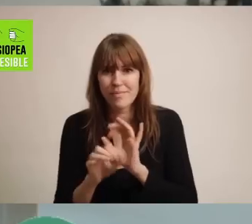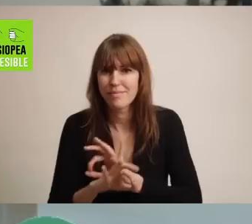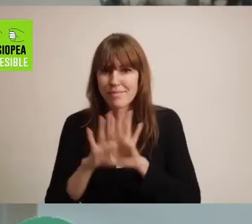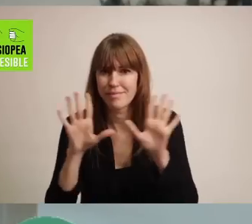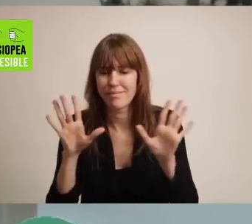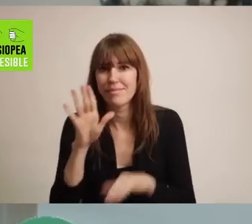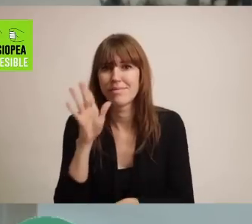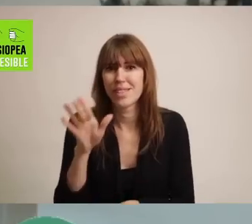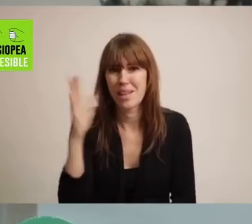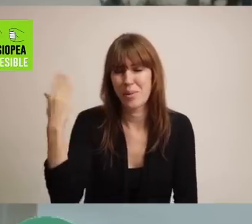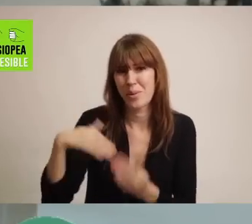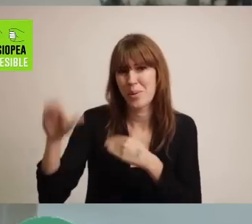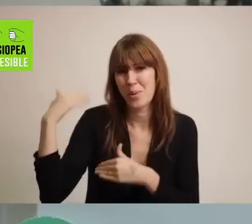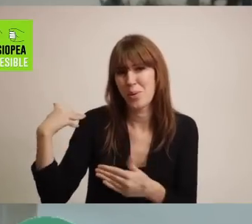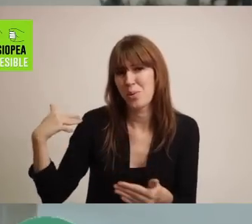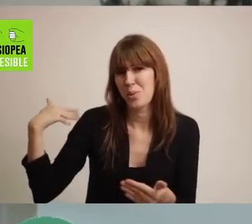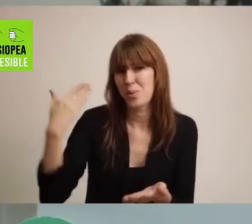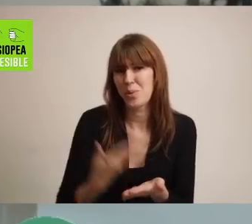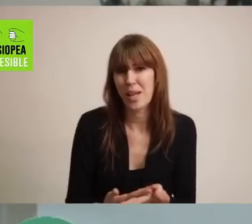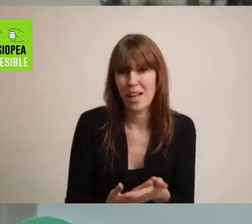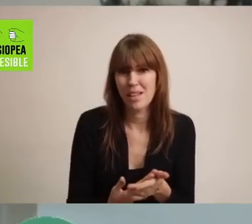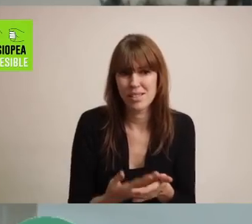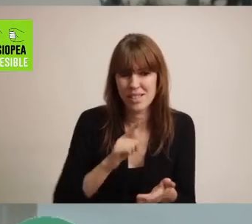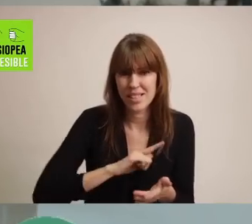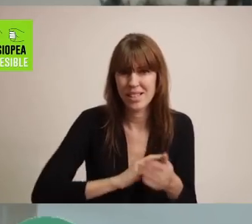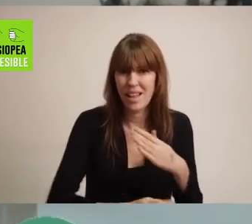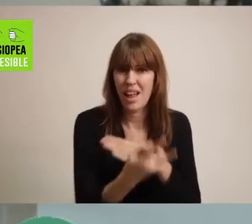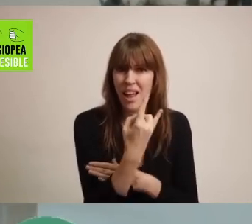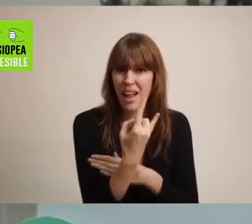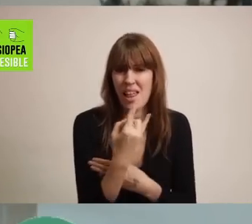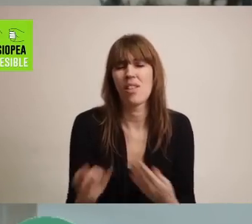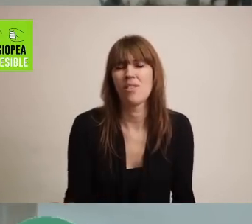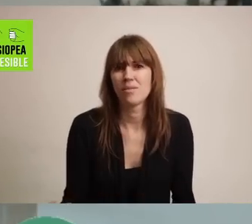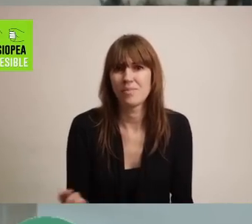de que llevamos tantos años engañados.